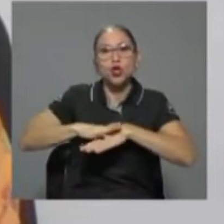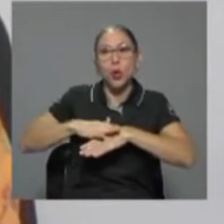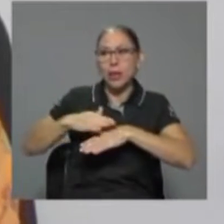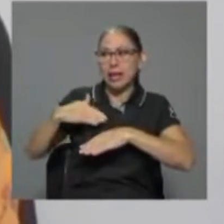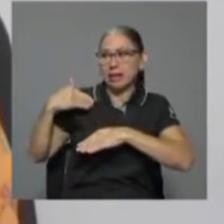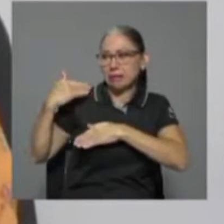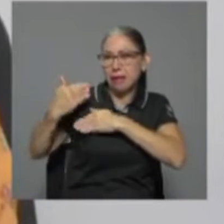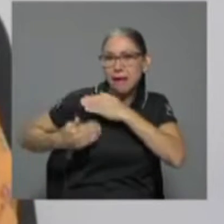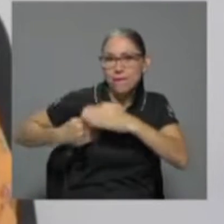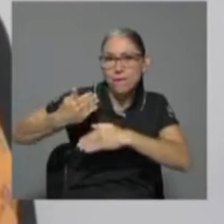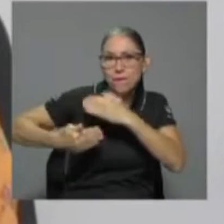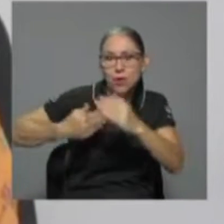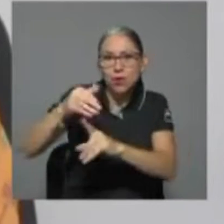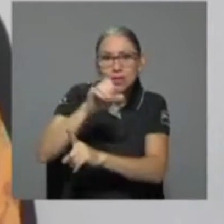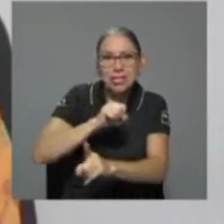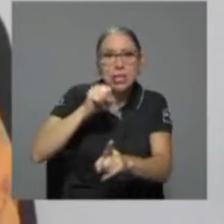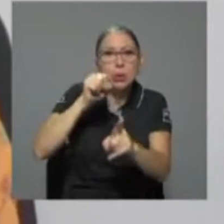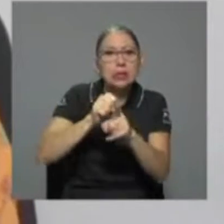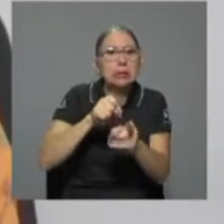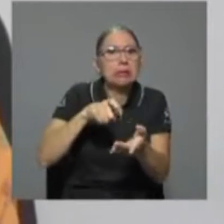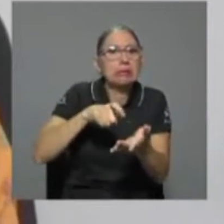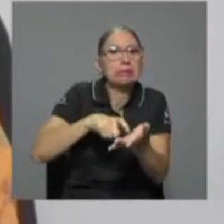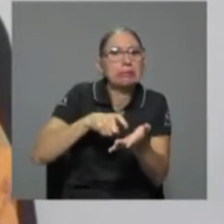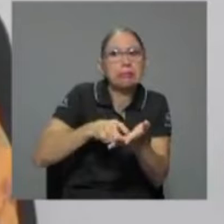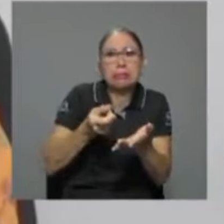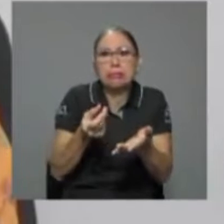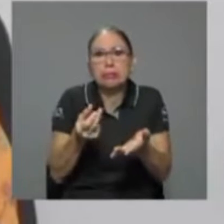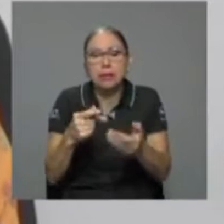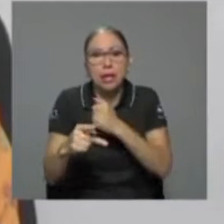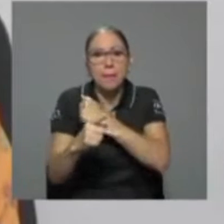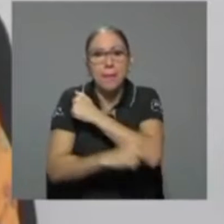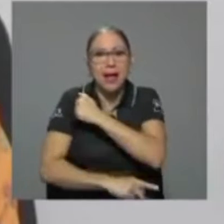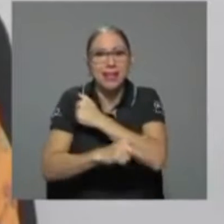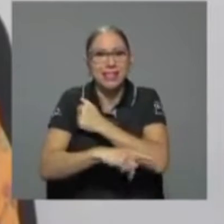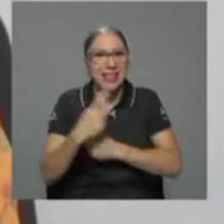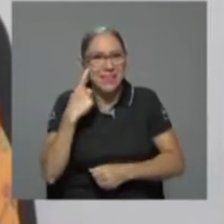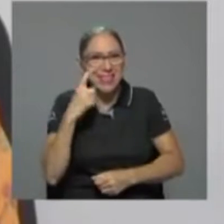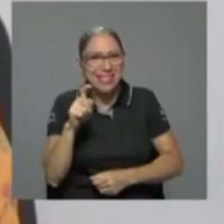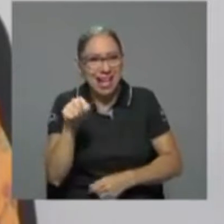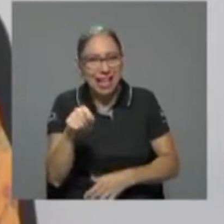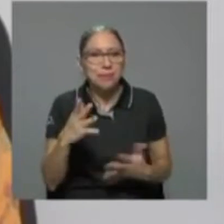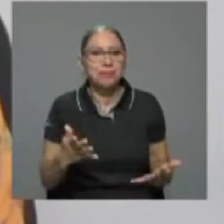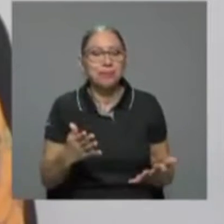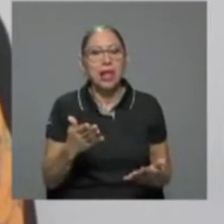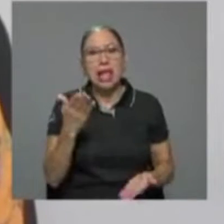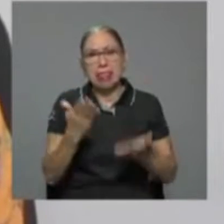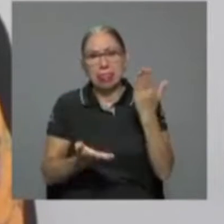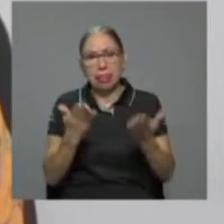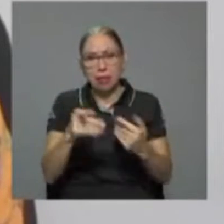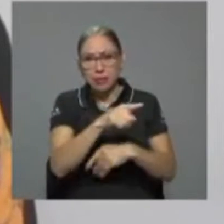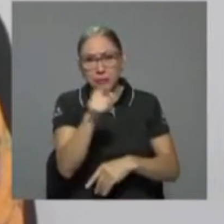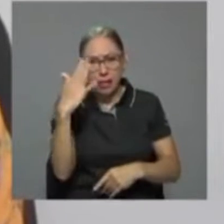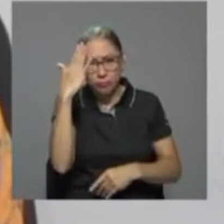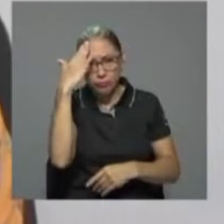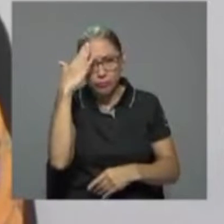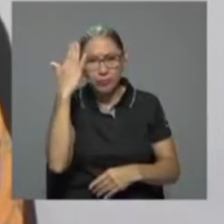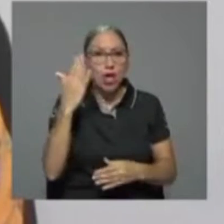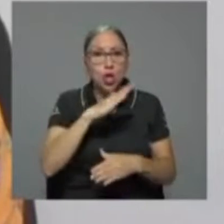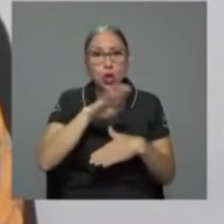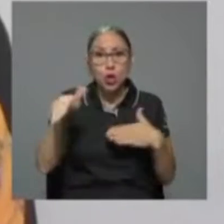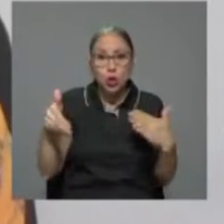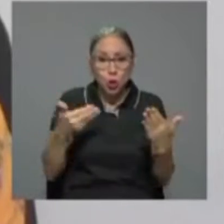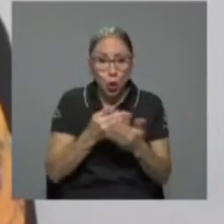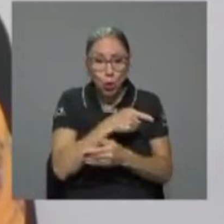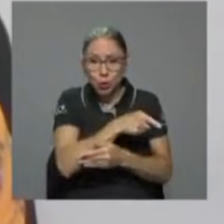de la situación fiscal del país. Tal vez ahí para ubicar brevemente todos estos